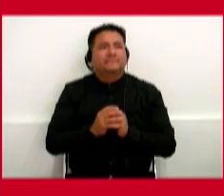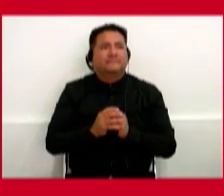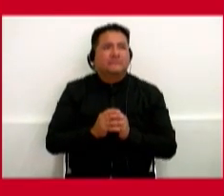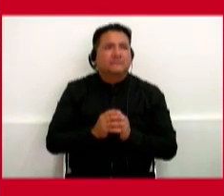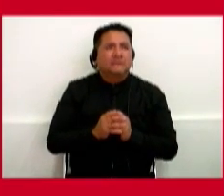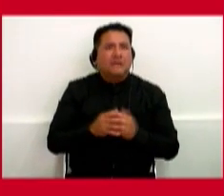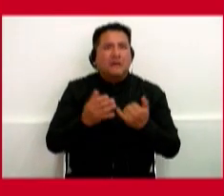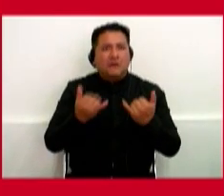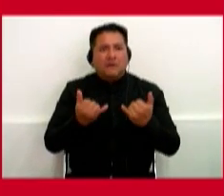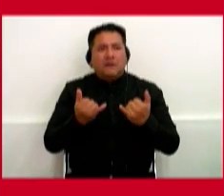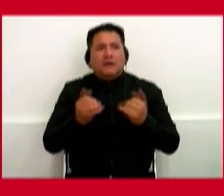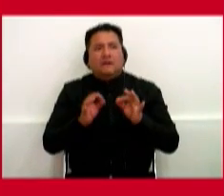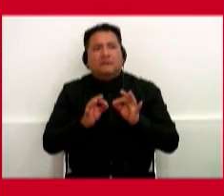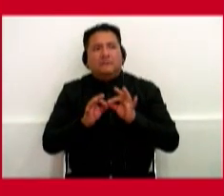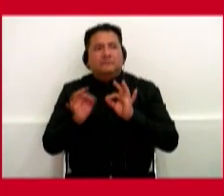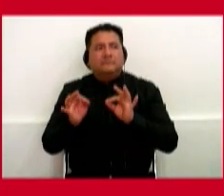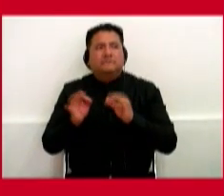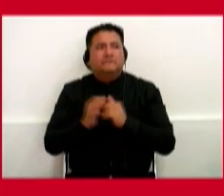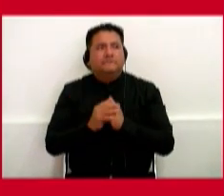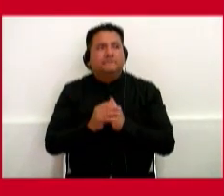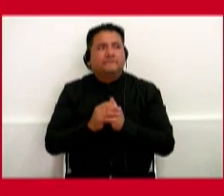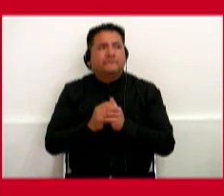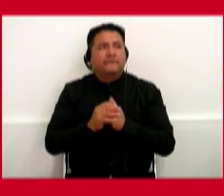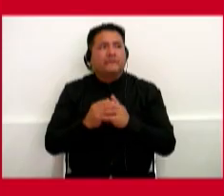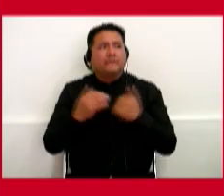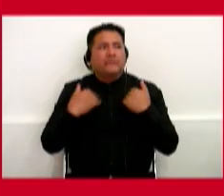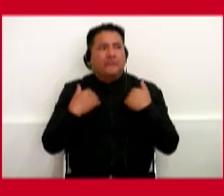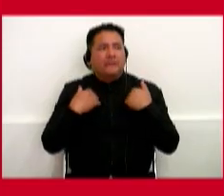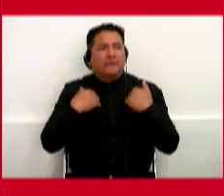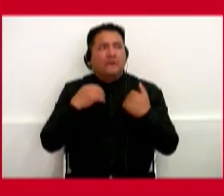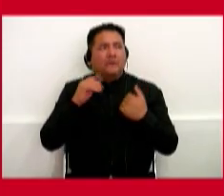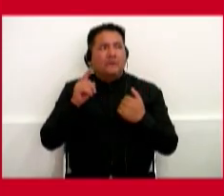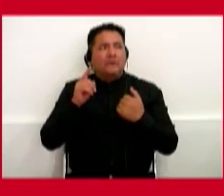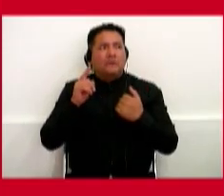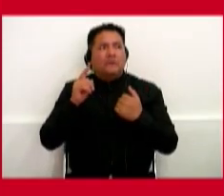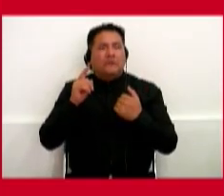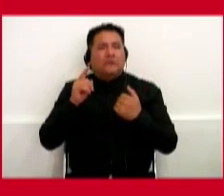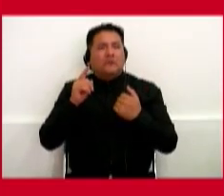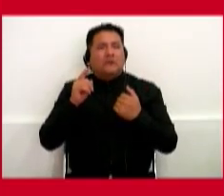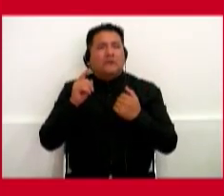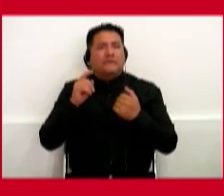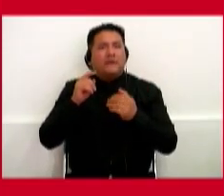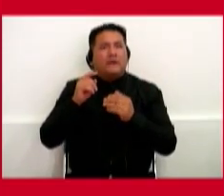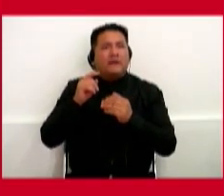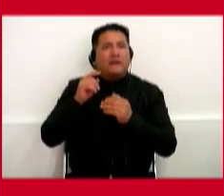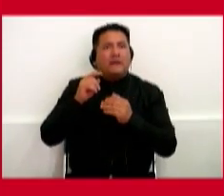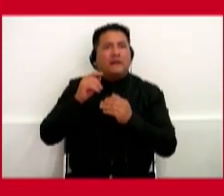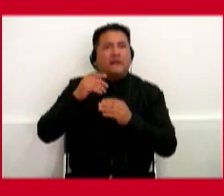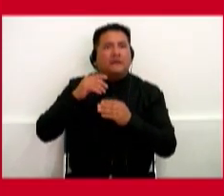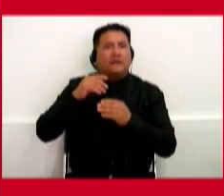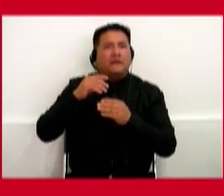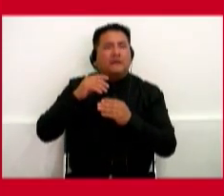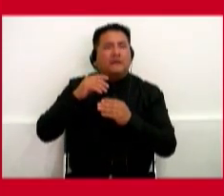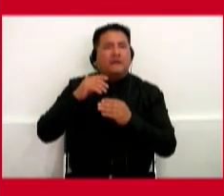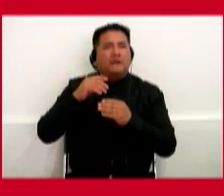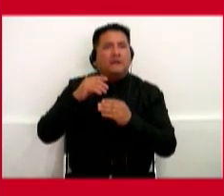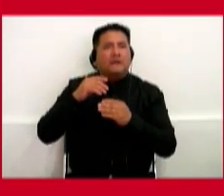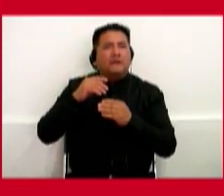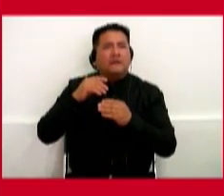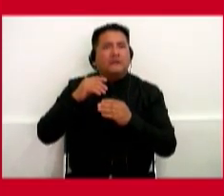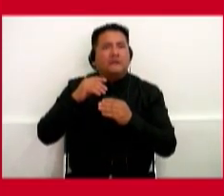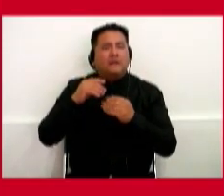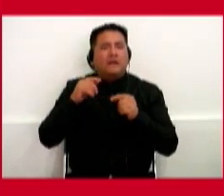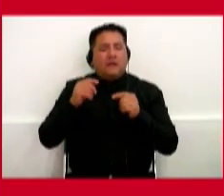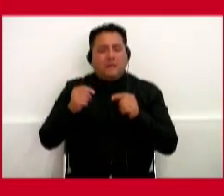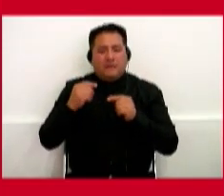tenemos también conceptos de capital incluido en esta evaluación. Obviamente el Heat of Value no solamente se alimenta de lo que es